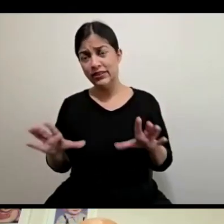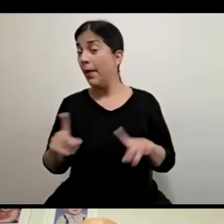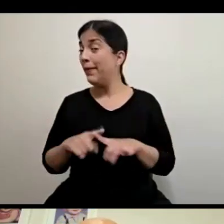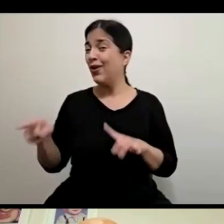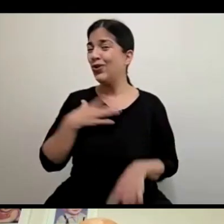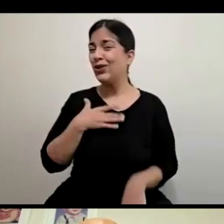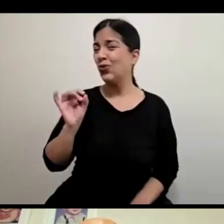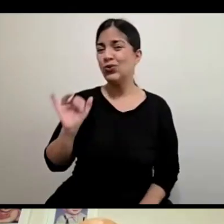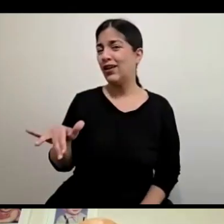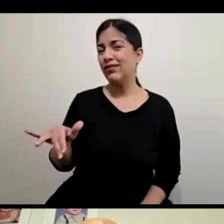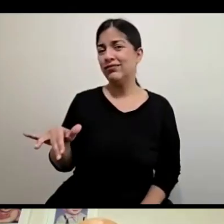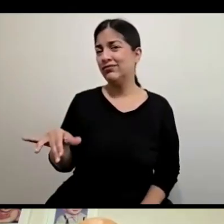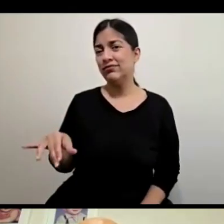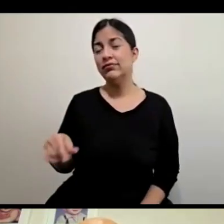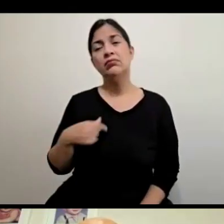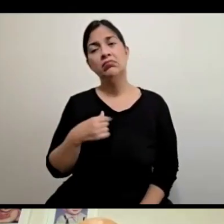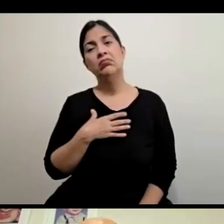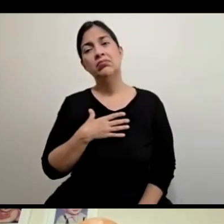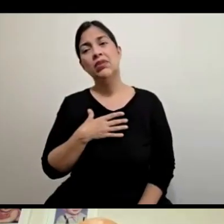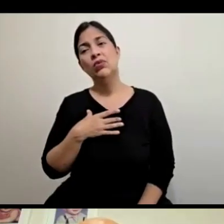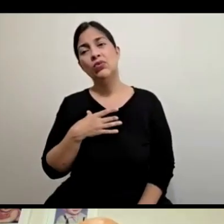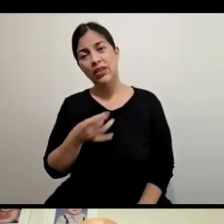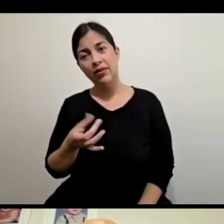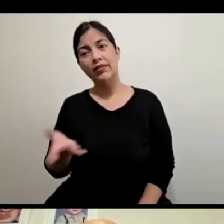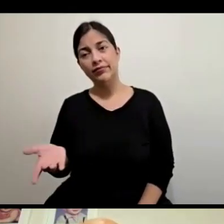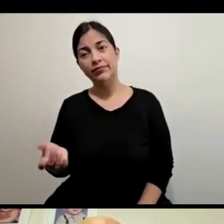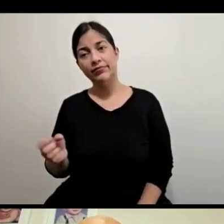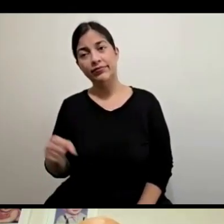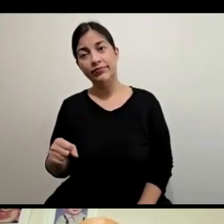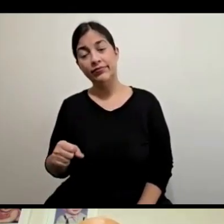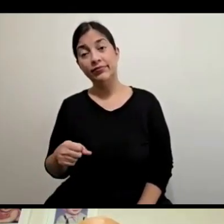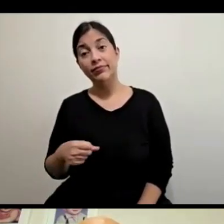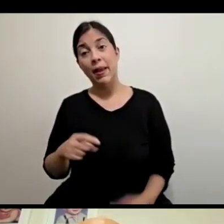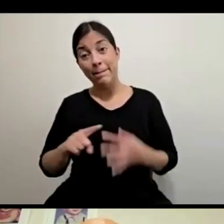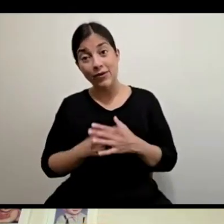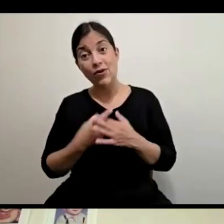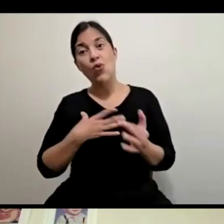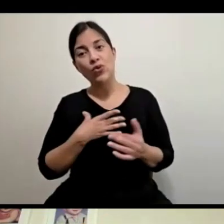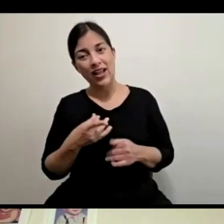o sea, no te llamaba. Me gustaba, ese era el problema. Bueno, me gustó, y empezó a gustarme,